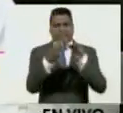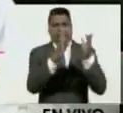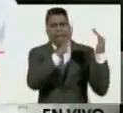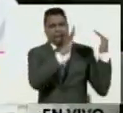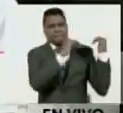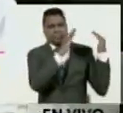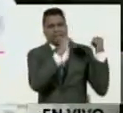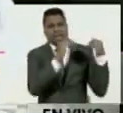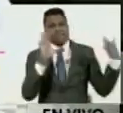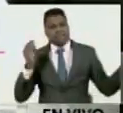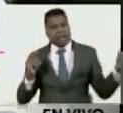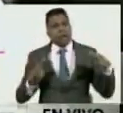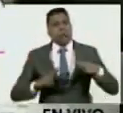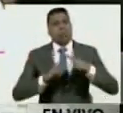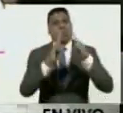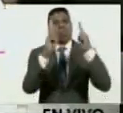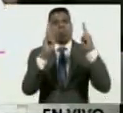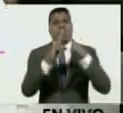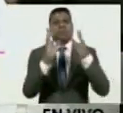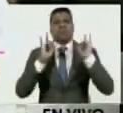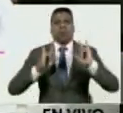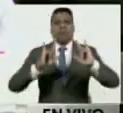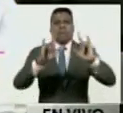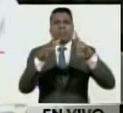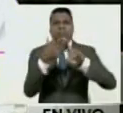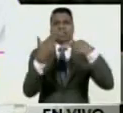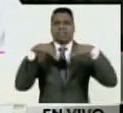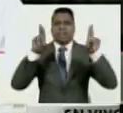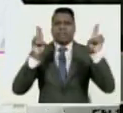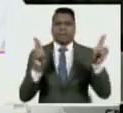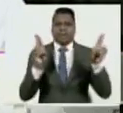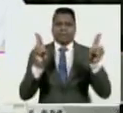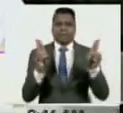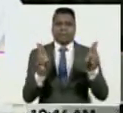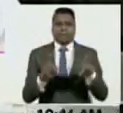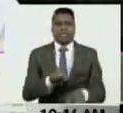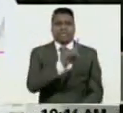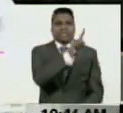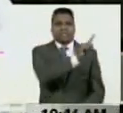de reencuentro, de amor y de paz.